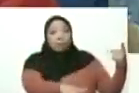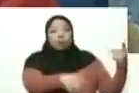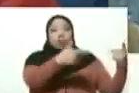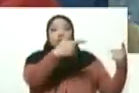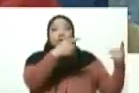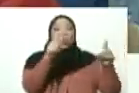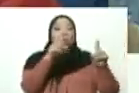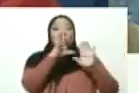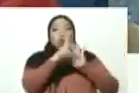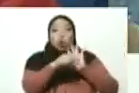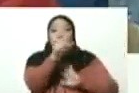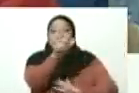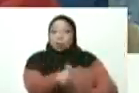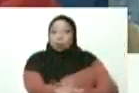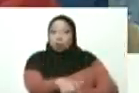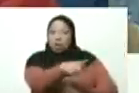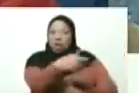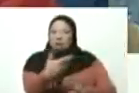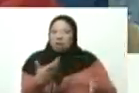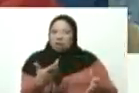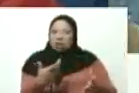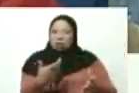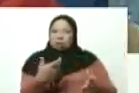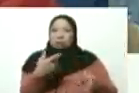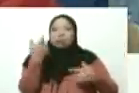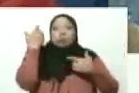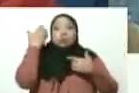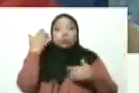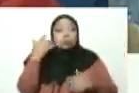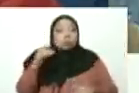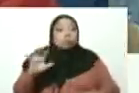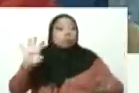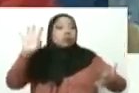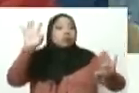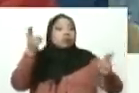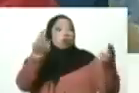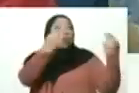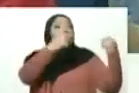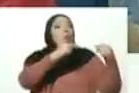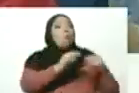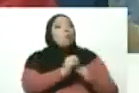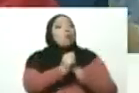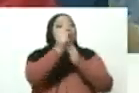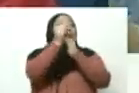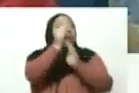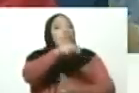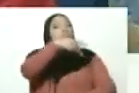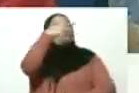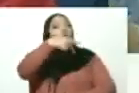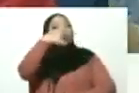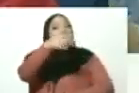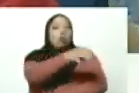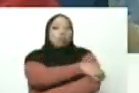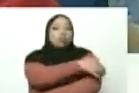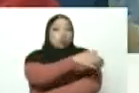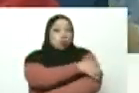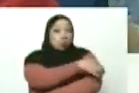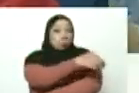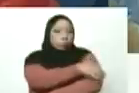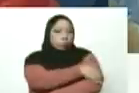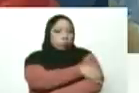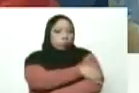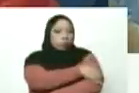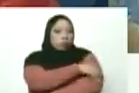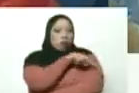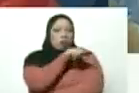este corrupto como presuntamente un dirigente político opositor cuando a este